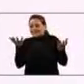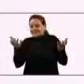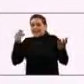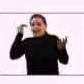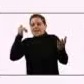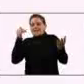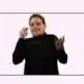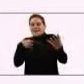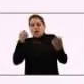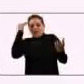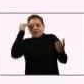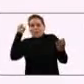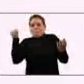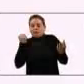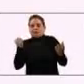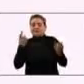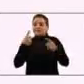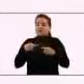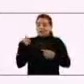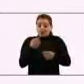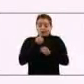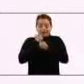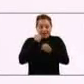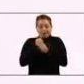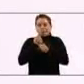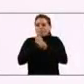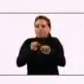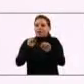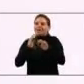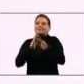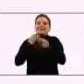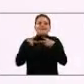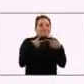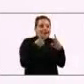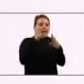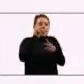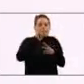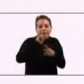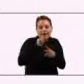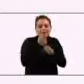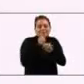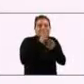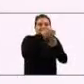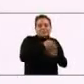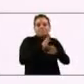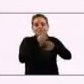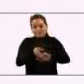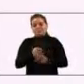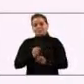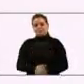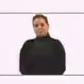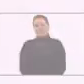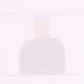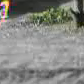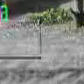mental, y trabajamos entonces para ofrecerles destinos a precios accesibles. Debe haber también turismo para los